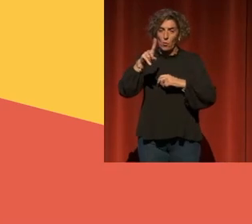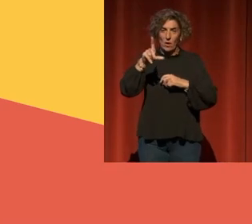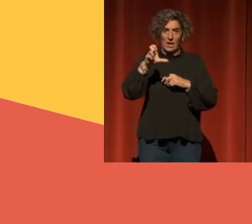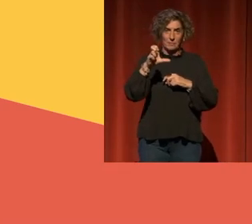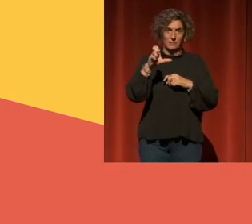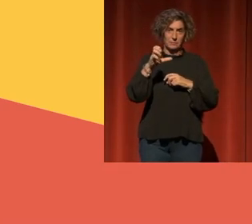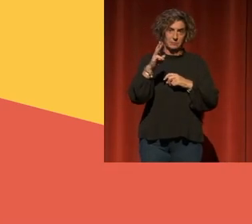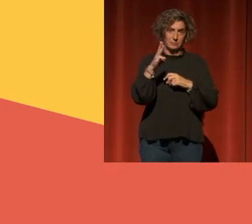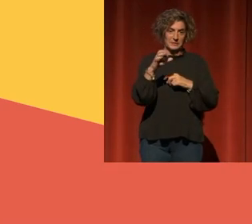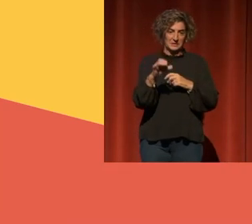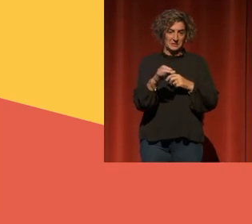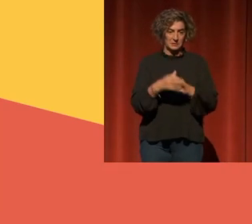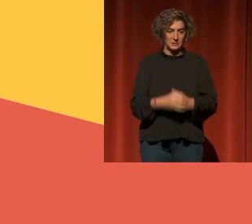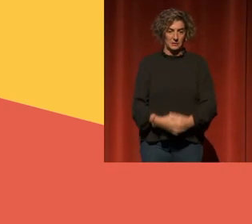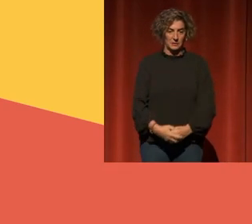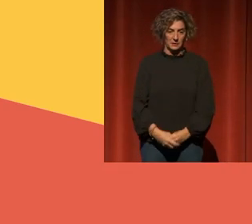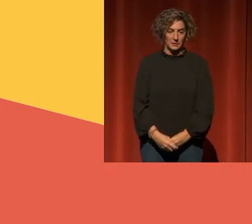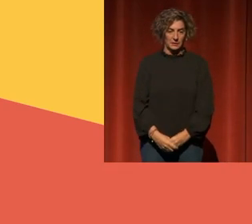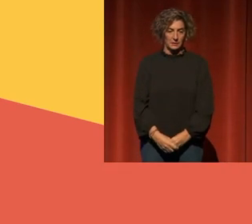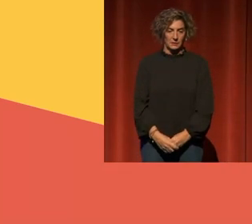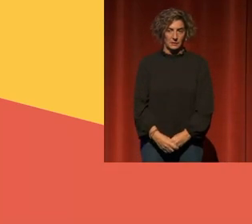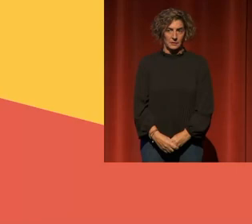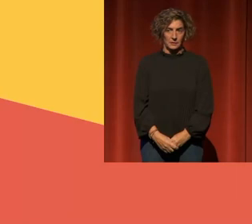eurlex ah